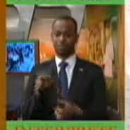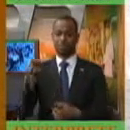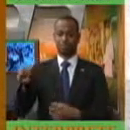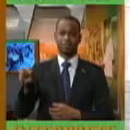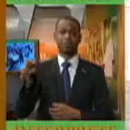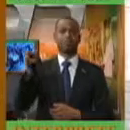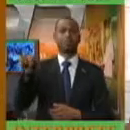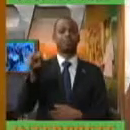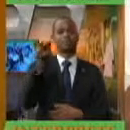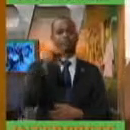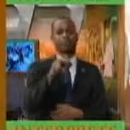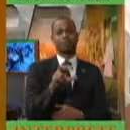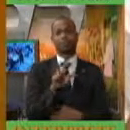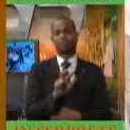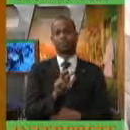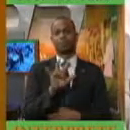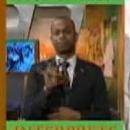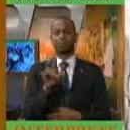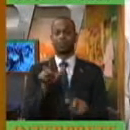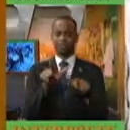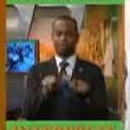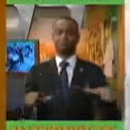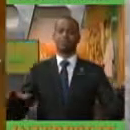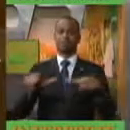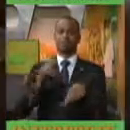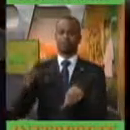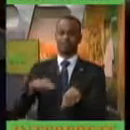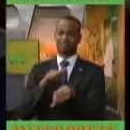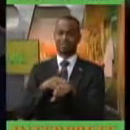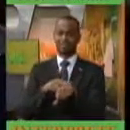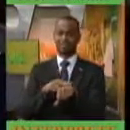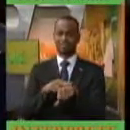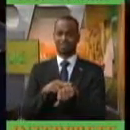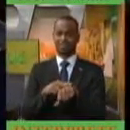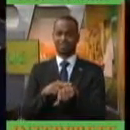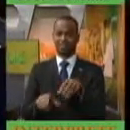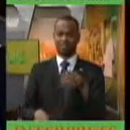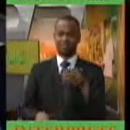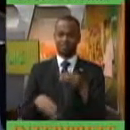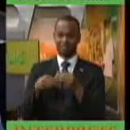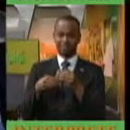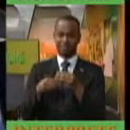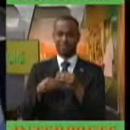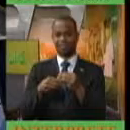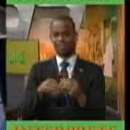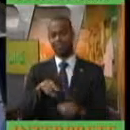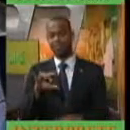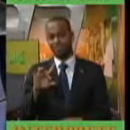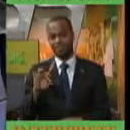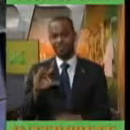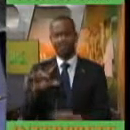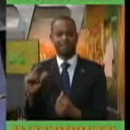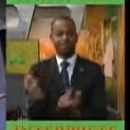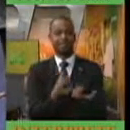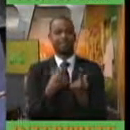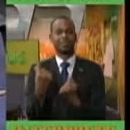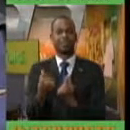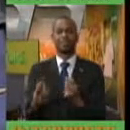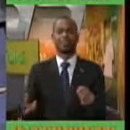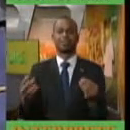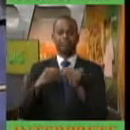ha participado en 35 lugares a nivel nacional, sumándole a eso también 8 actividades